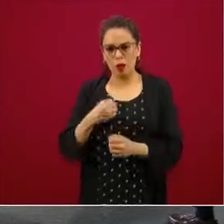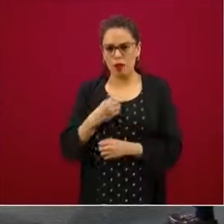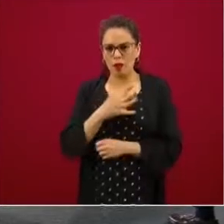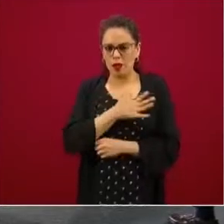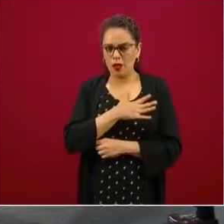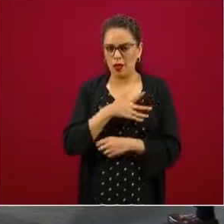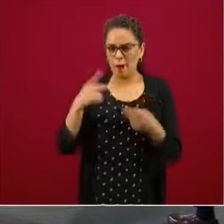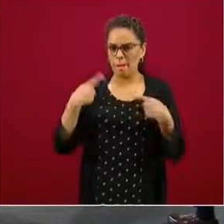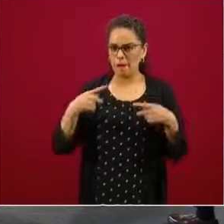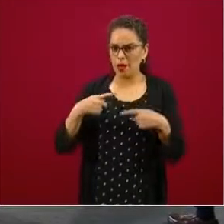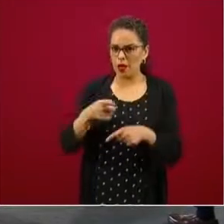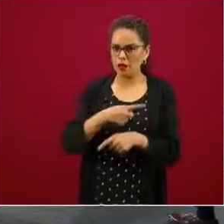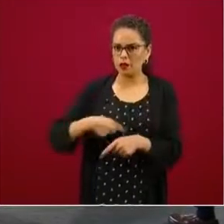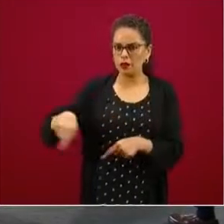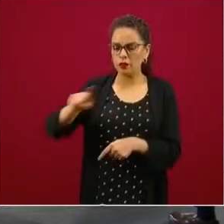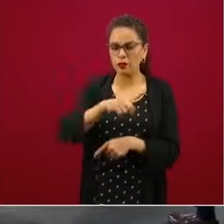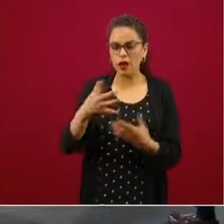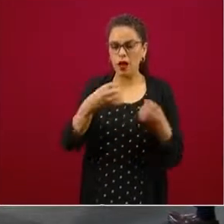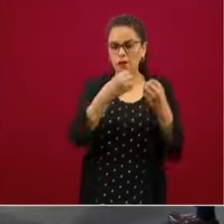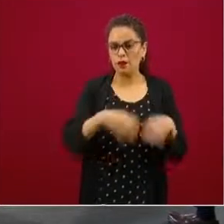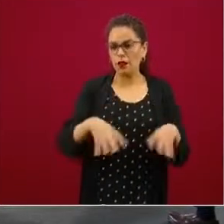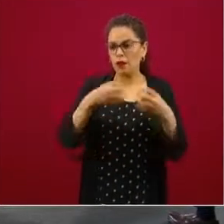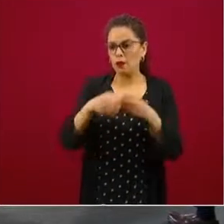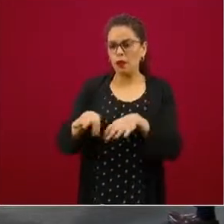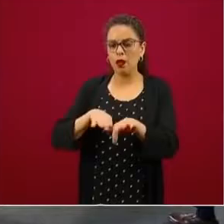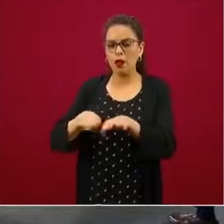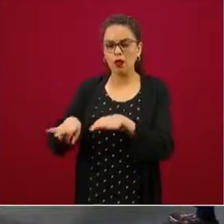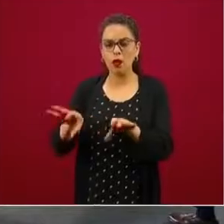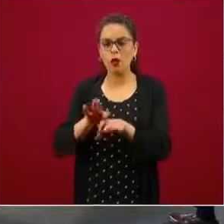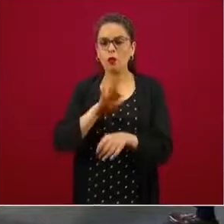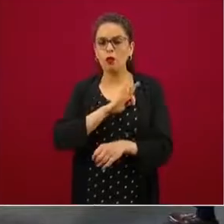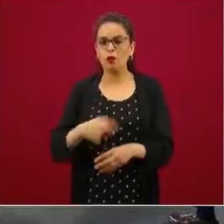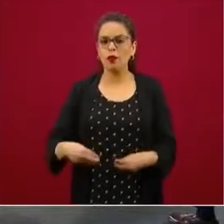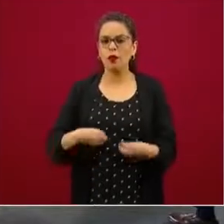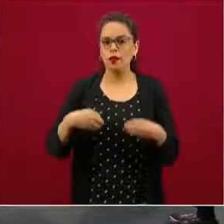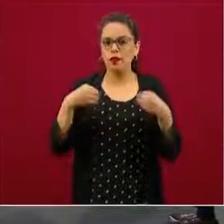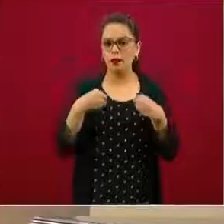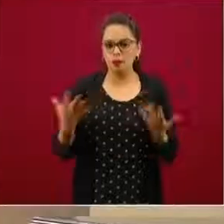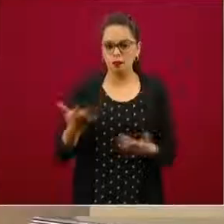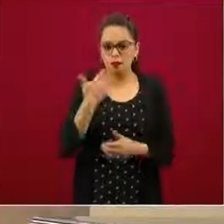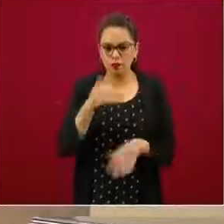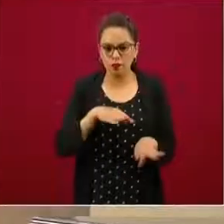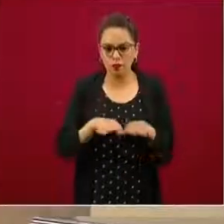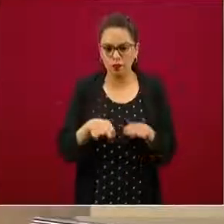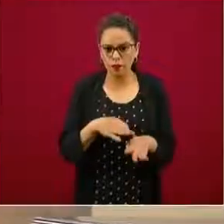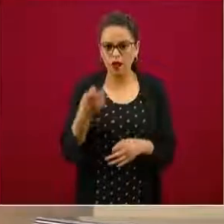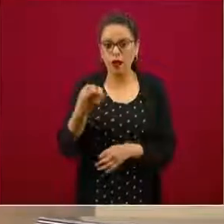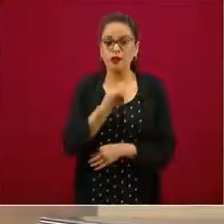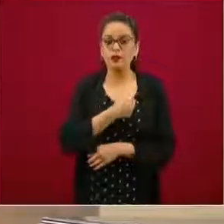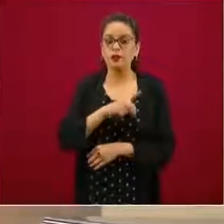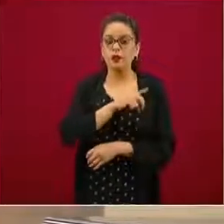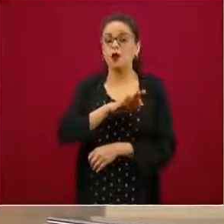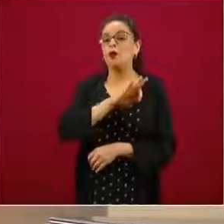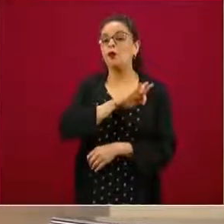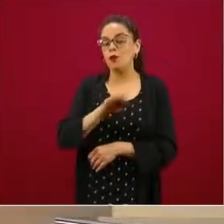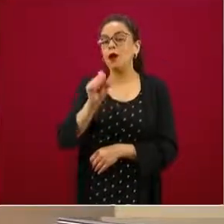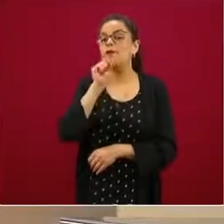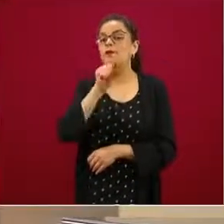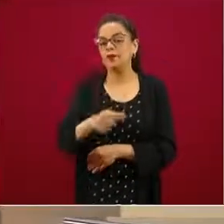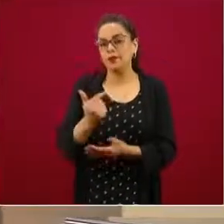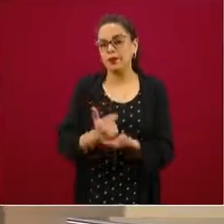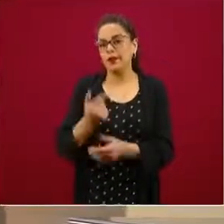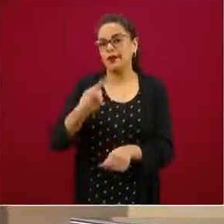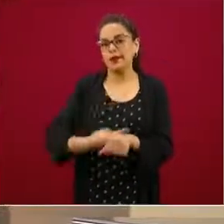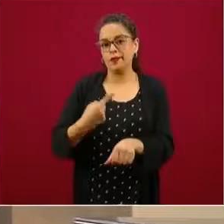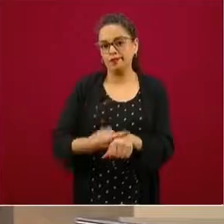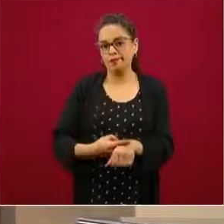perder medios de subsistencia y que la salud también se puede ver afectada en un sentido más amplio. A partir de eso es que se